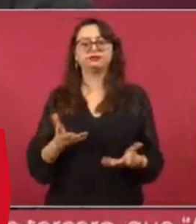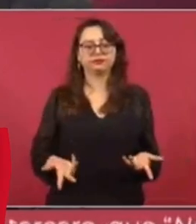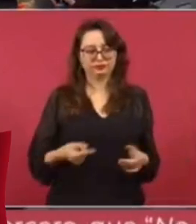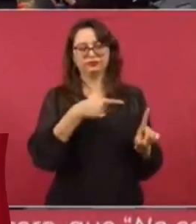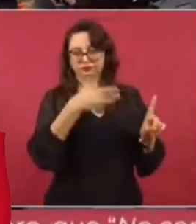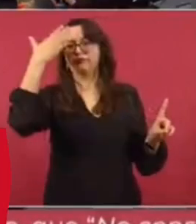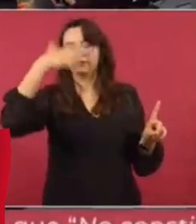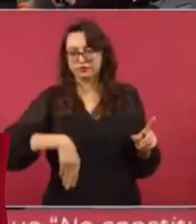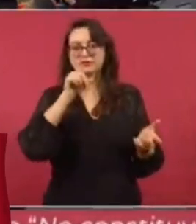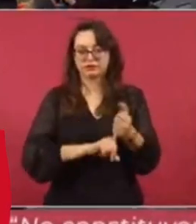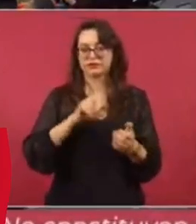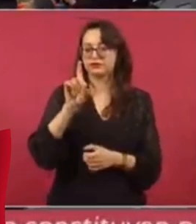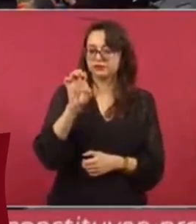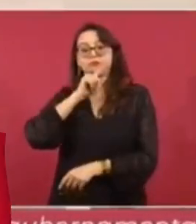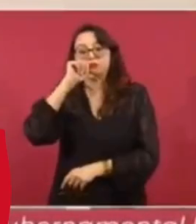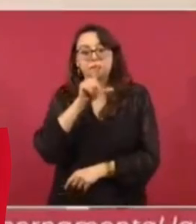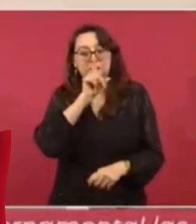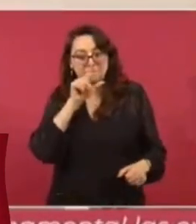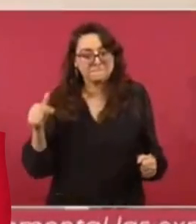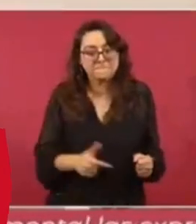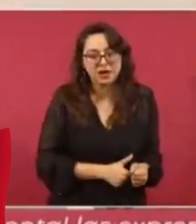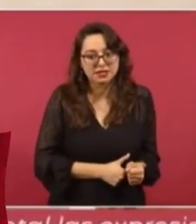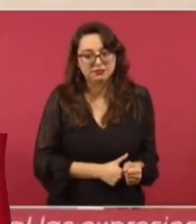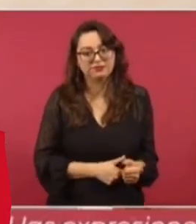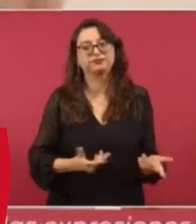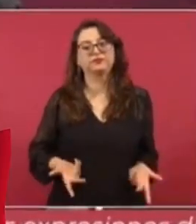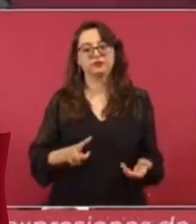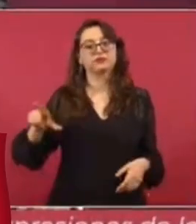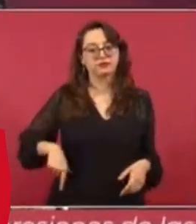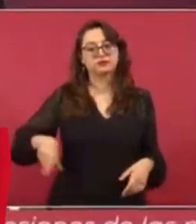información buena entonces